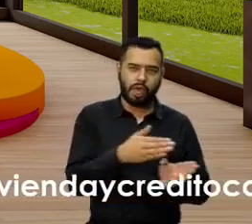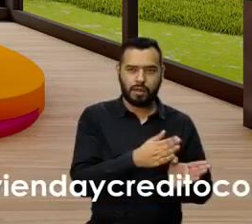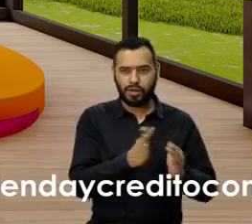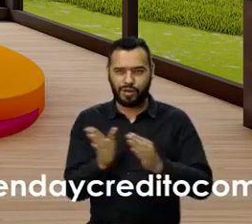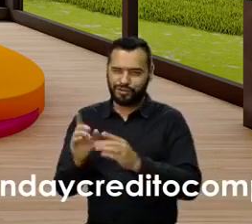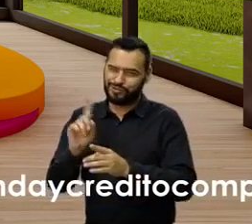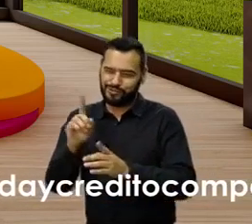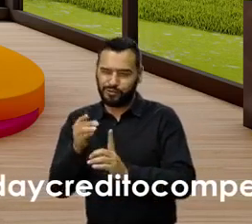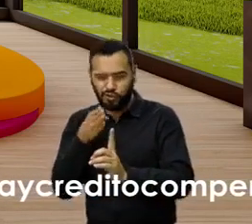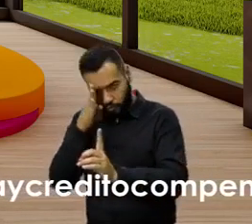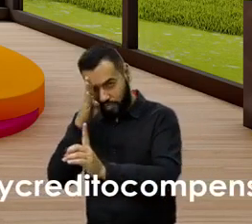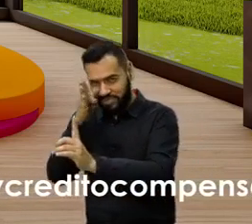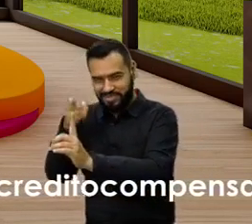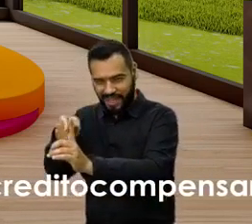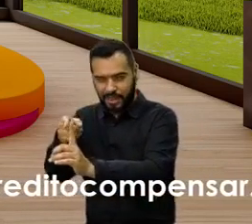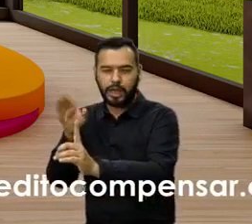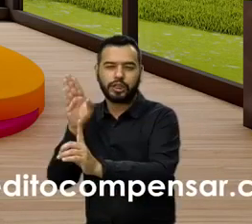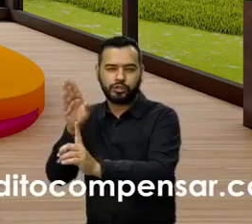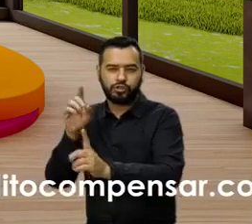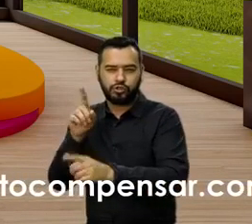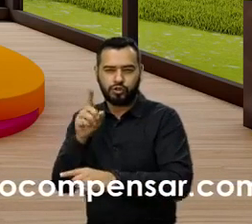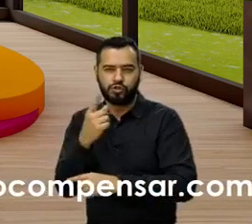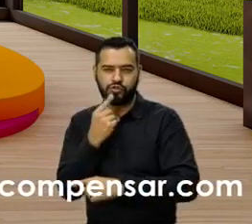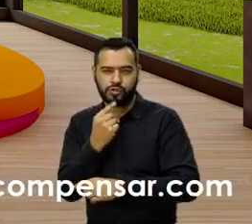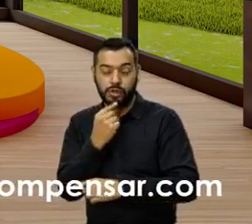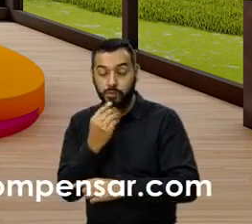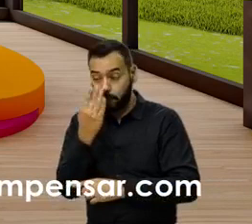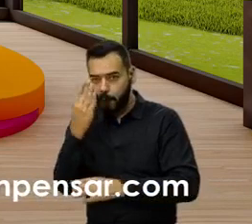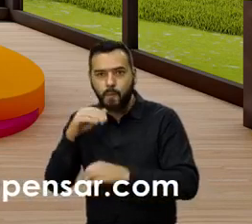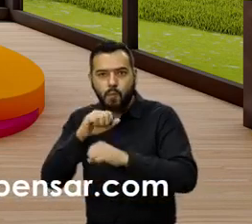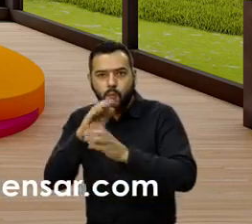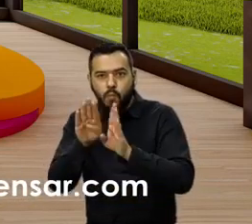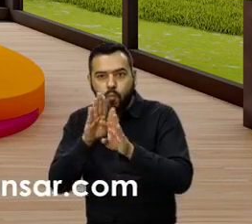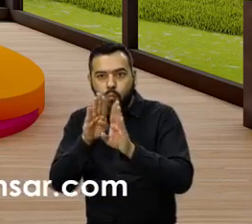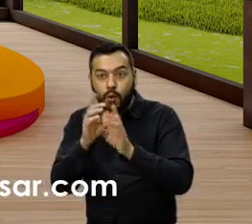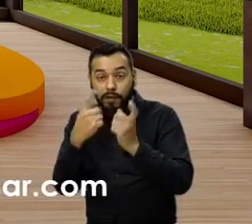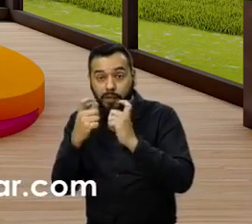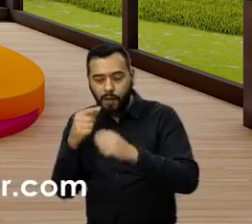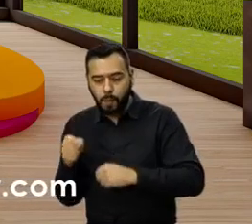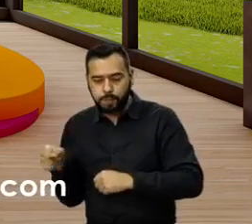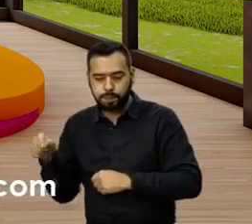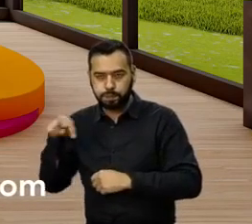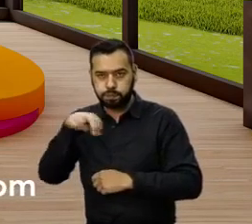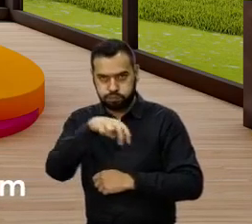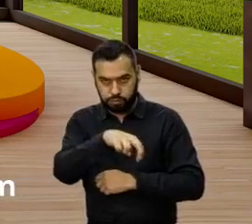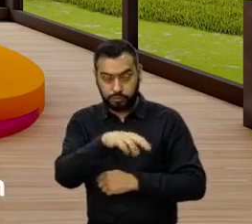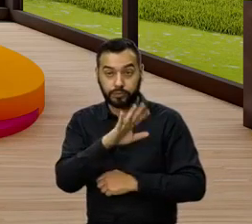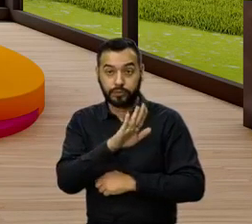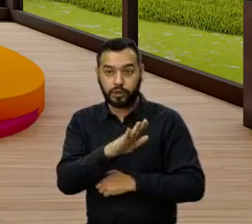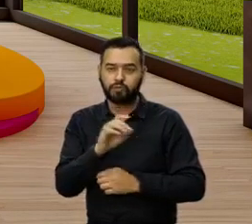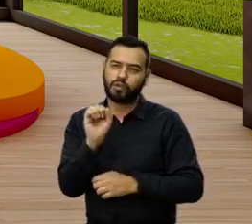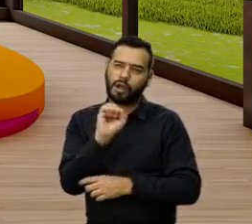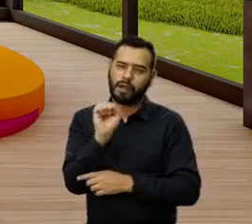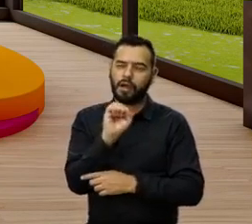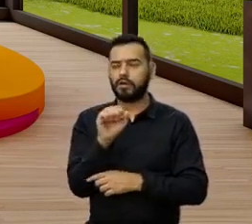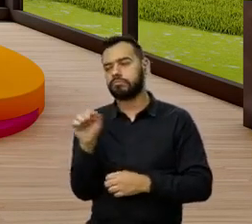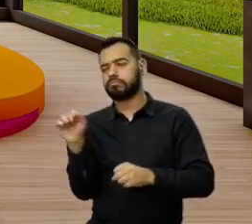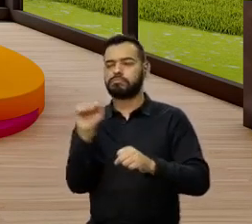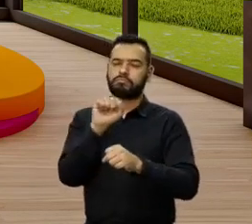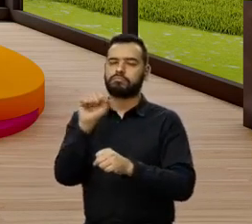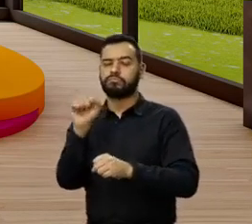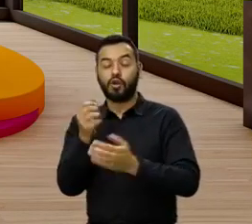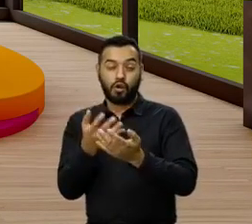poquito del camino y los va a dejar prácticamente en la puerta de la sala de ventas si ustedes vienen de pronto en carro las